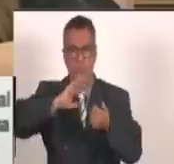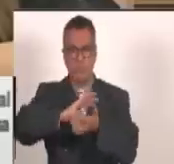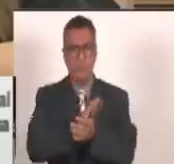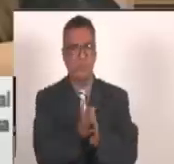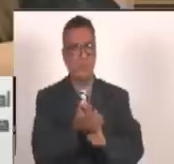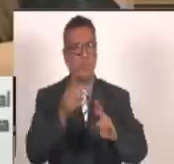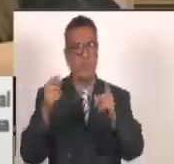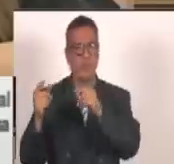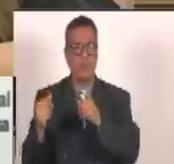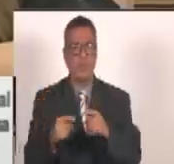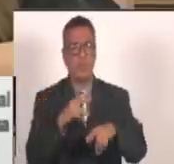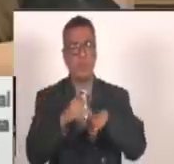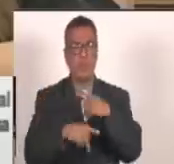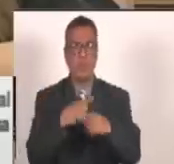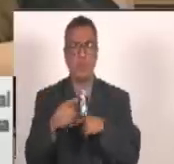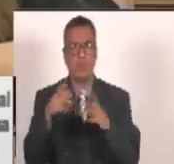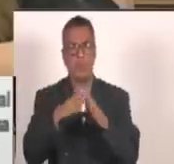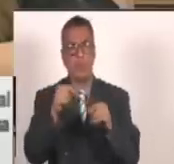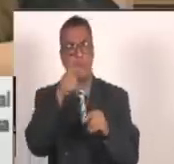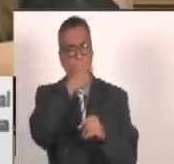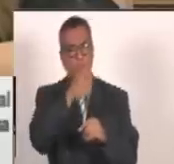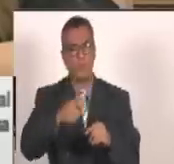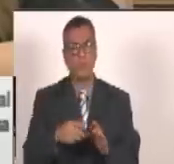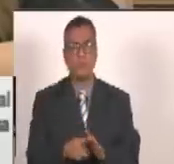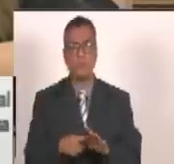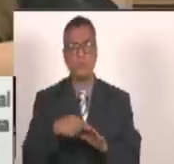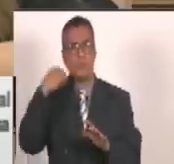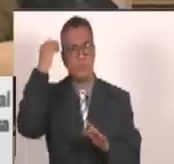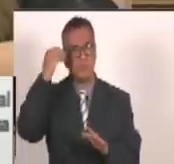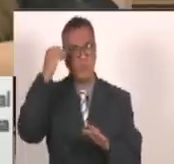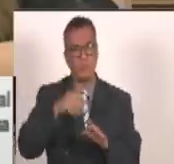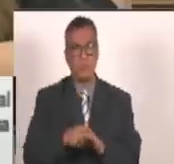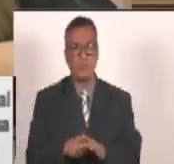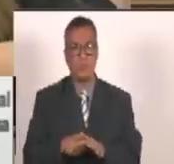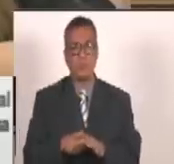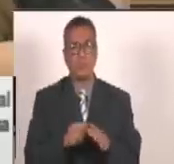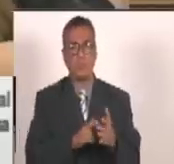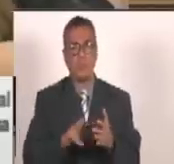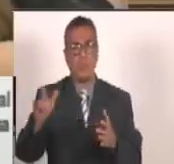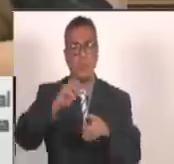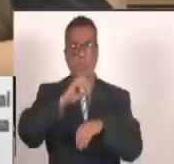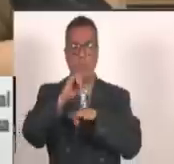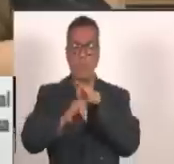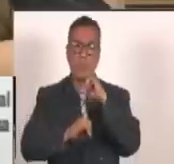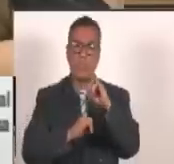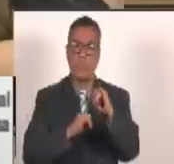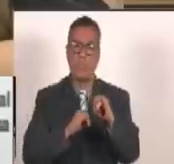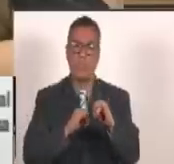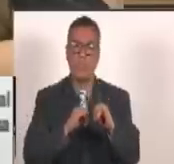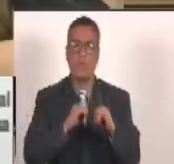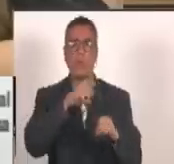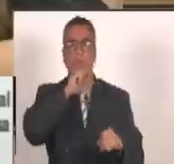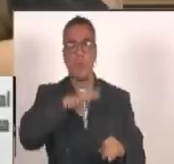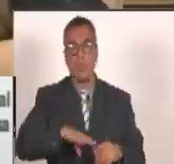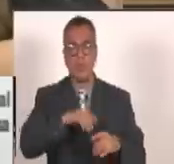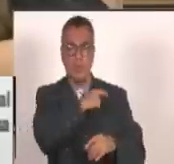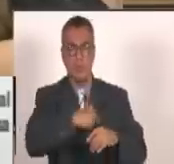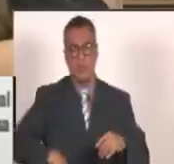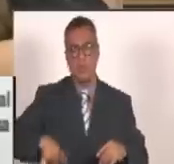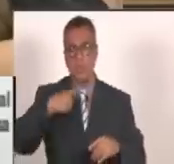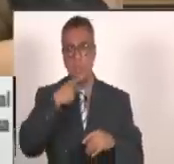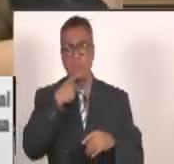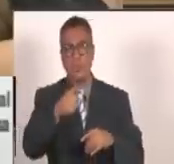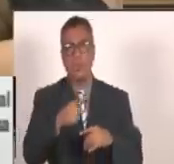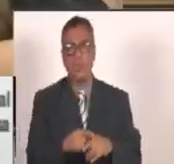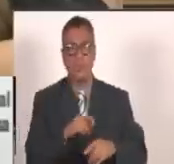destrucción de economías y el desarrollo de los pueblos. Considerando que la gira histórica del presidente Nicolás Maduro